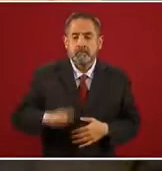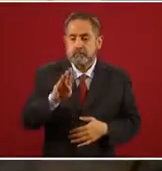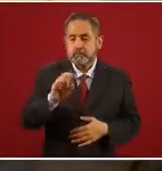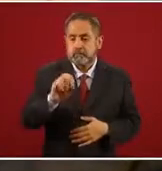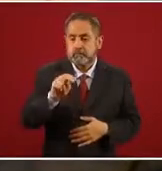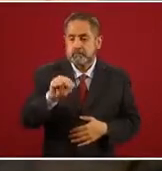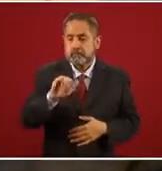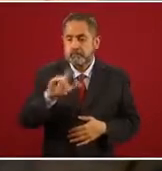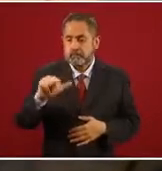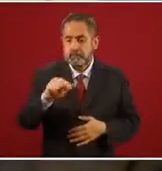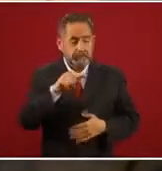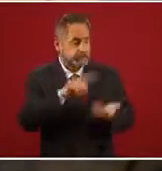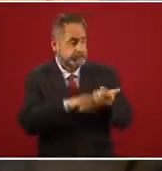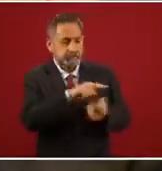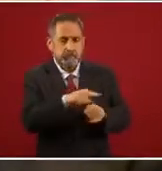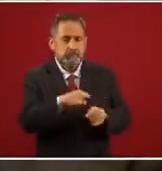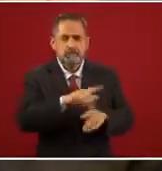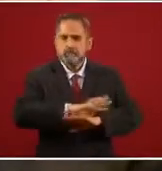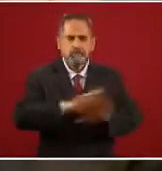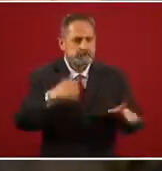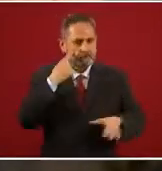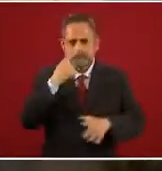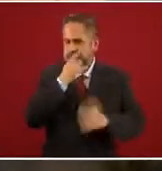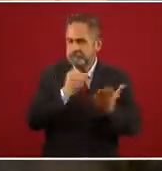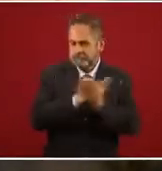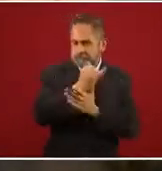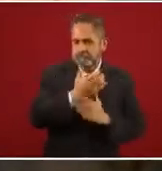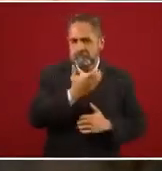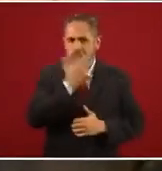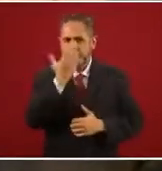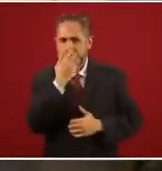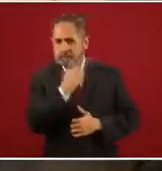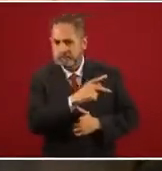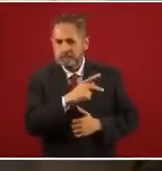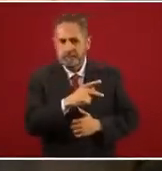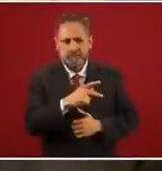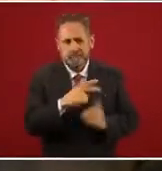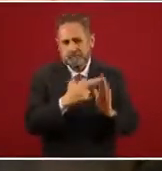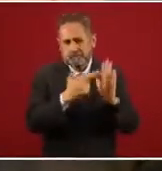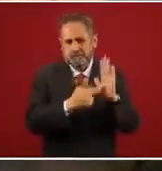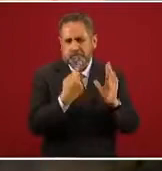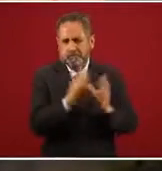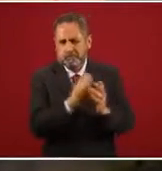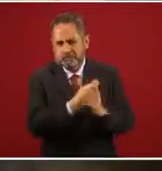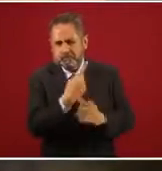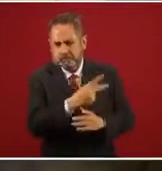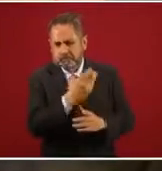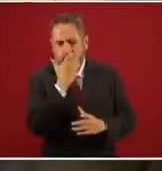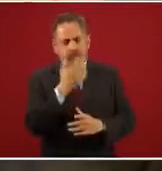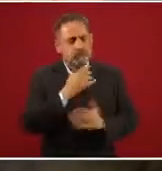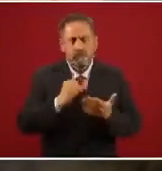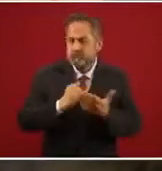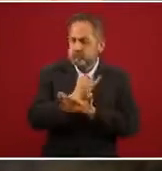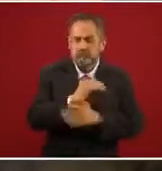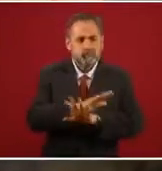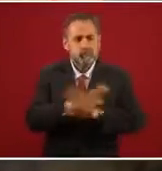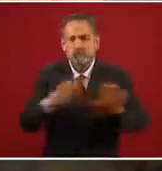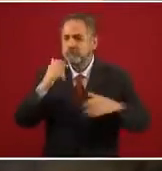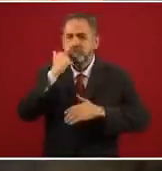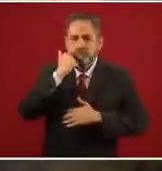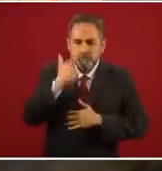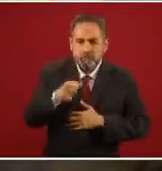han pues decidido bajo usos y costumbres en diversas ocasiones que no quieren